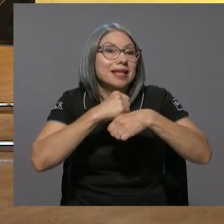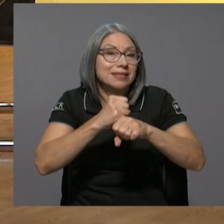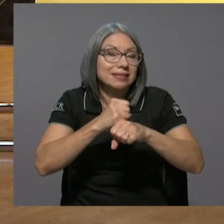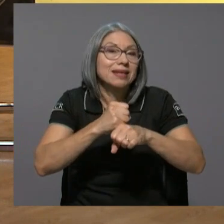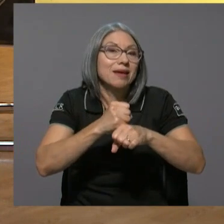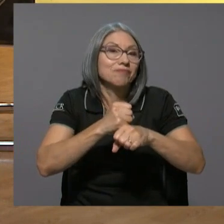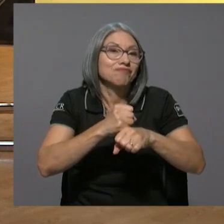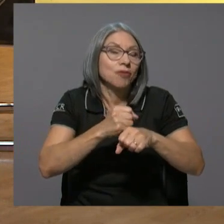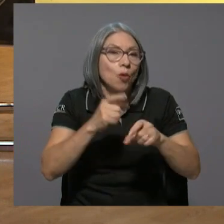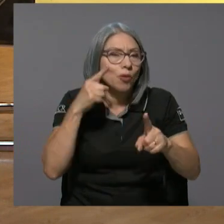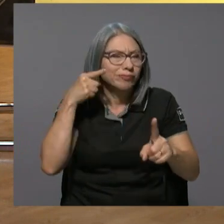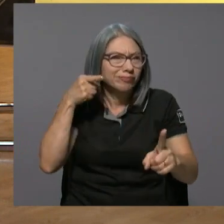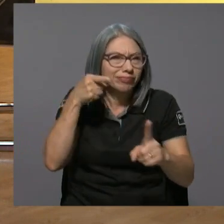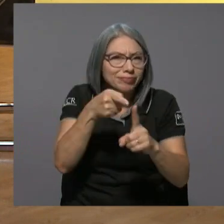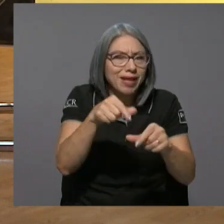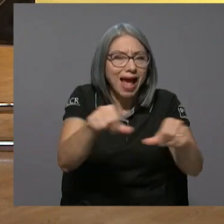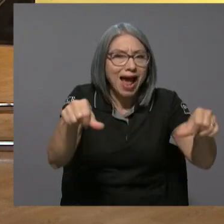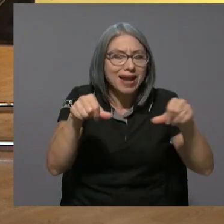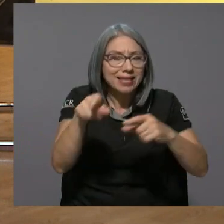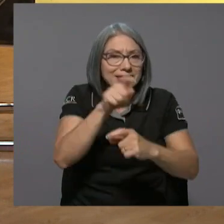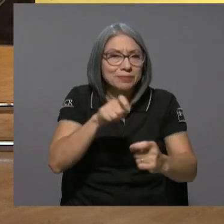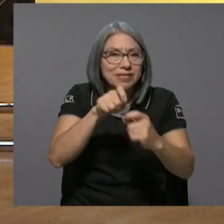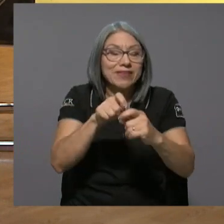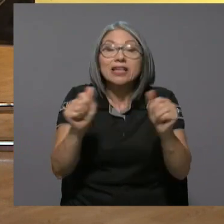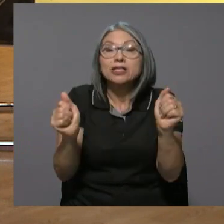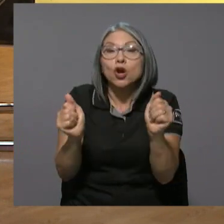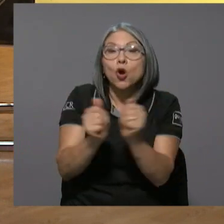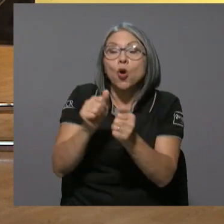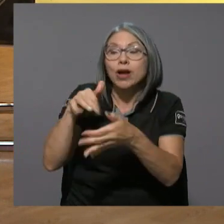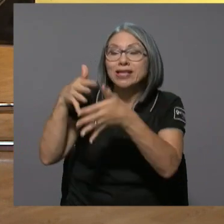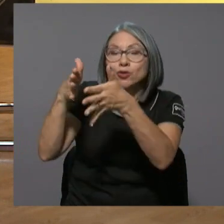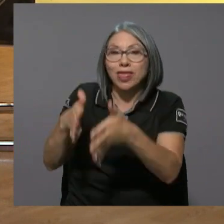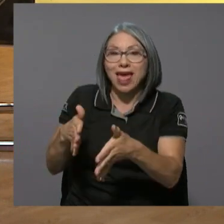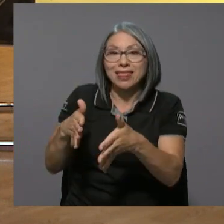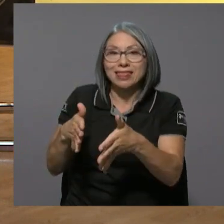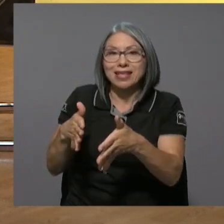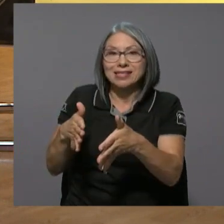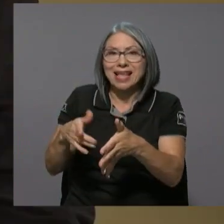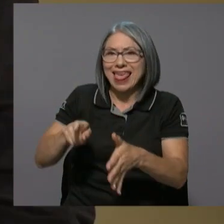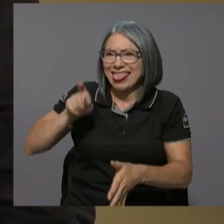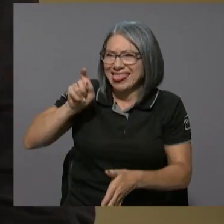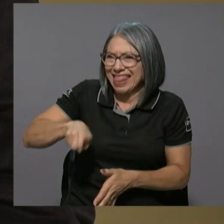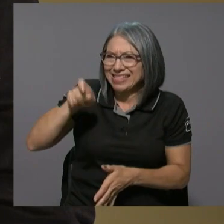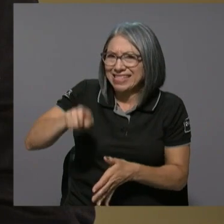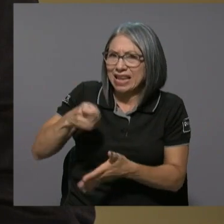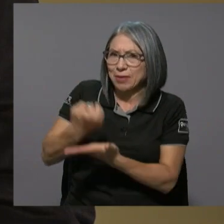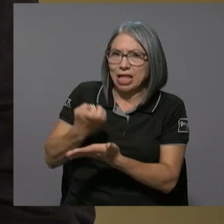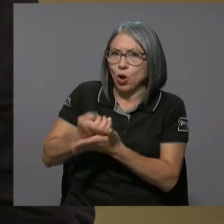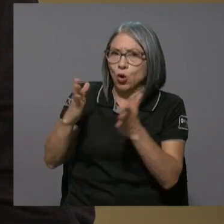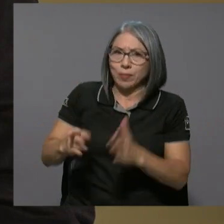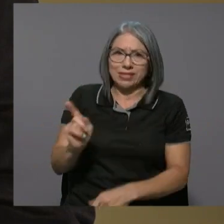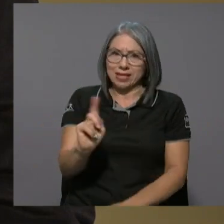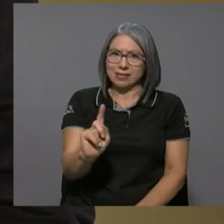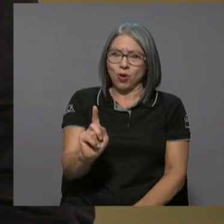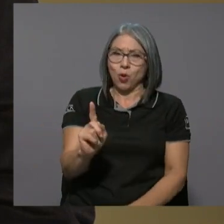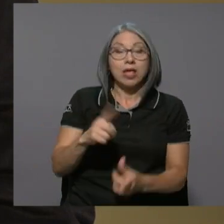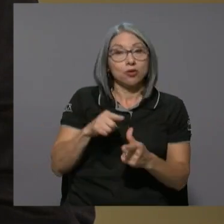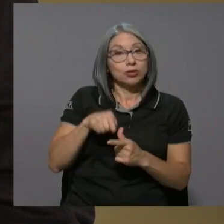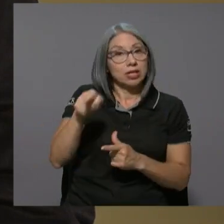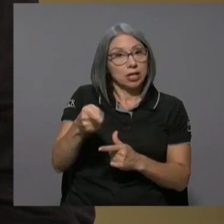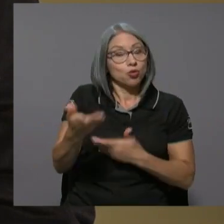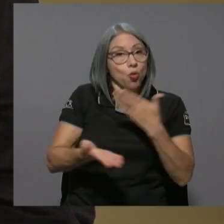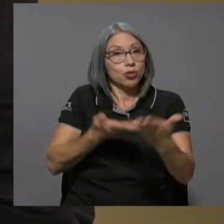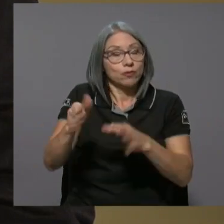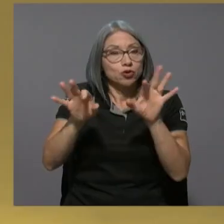y normalmente con estudiantes que no eran necesariamente economistas, y me parecía que esa era una contribución importante al